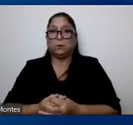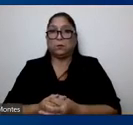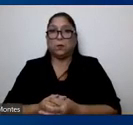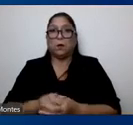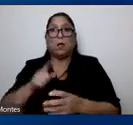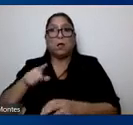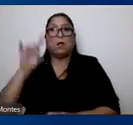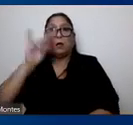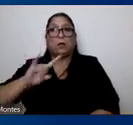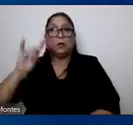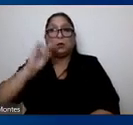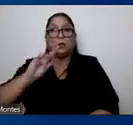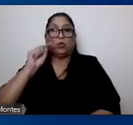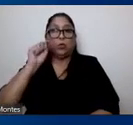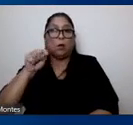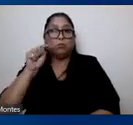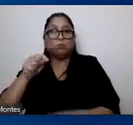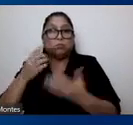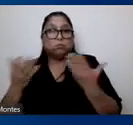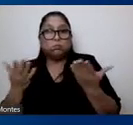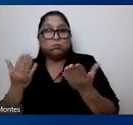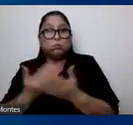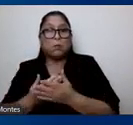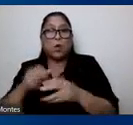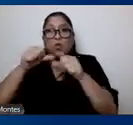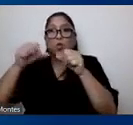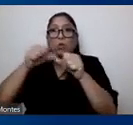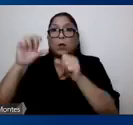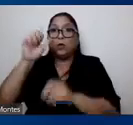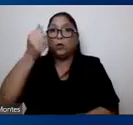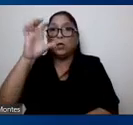Vamos a la sala número 17.